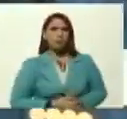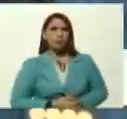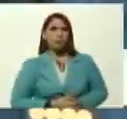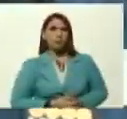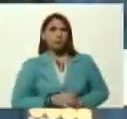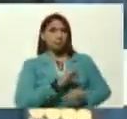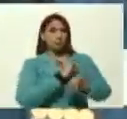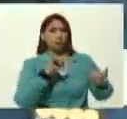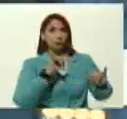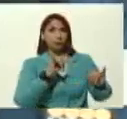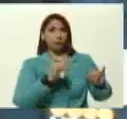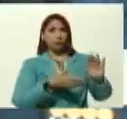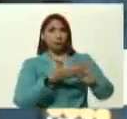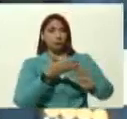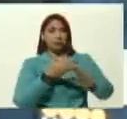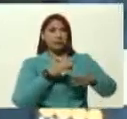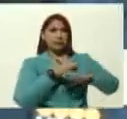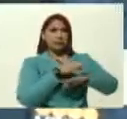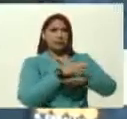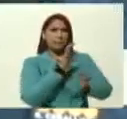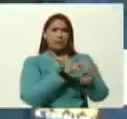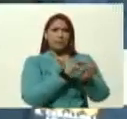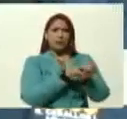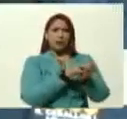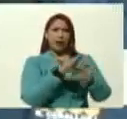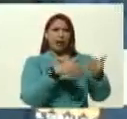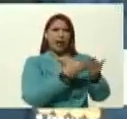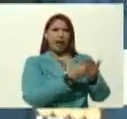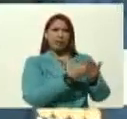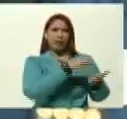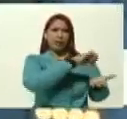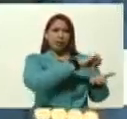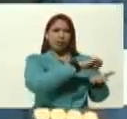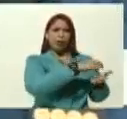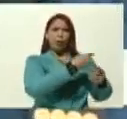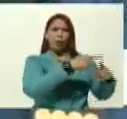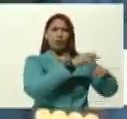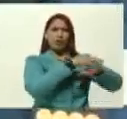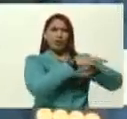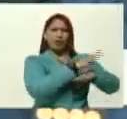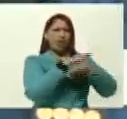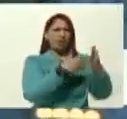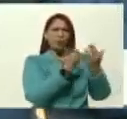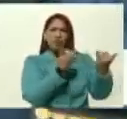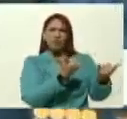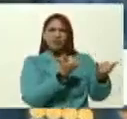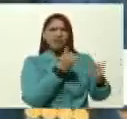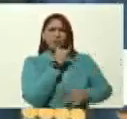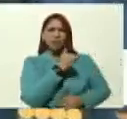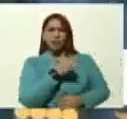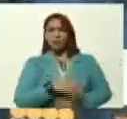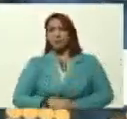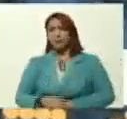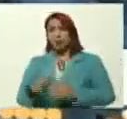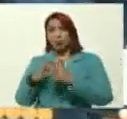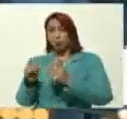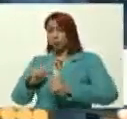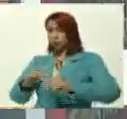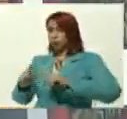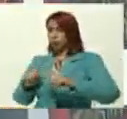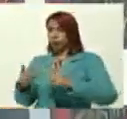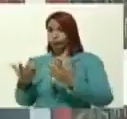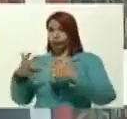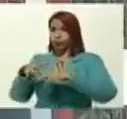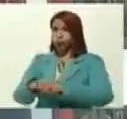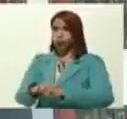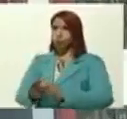había salido desde la isla de Margarita, tenía como destino Los Roques. ¿Cuál es la información, al menos hasta esta hora, que se ha podido recabar? Y bueno, todas las acciones